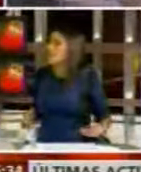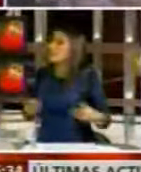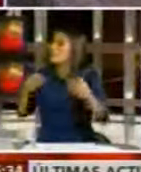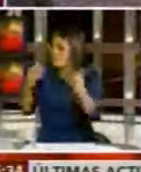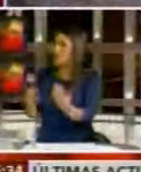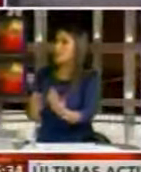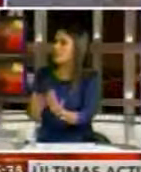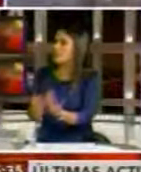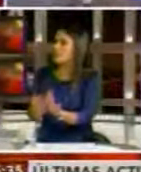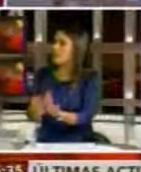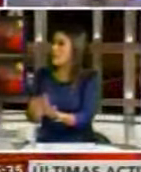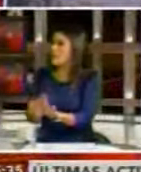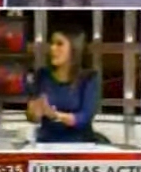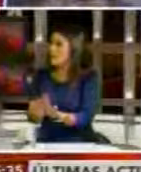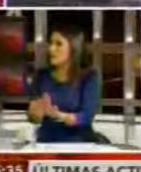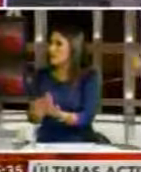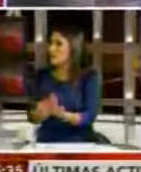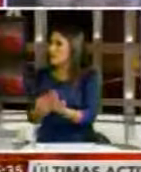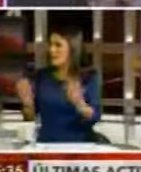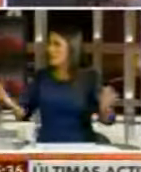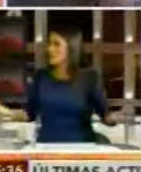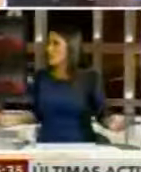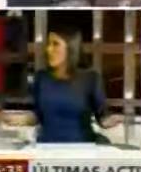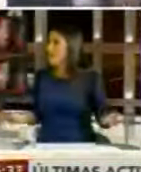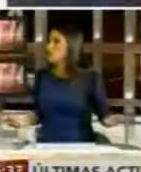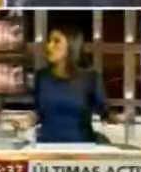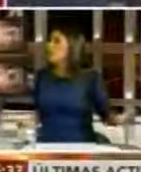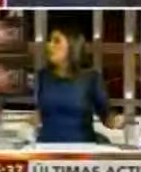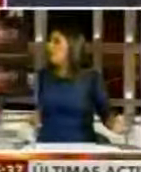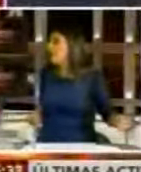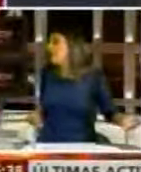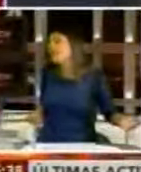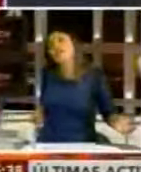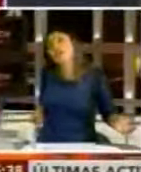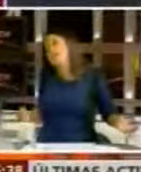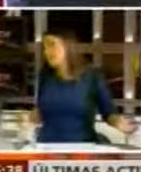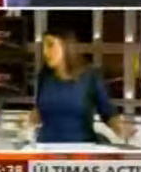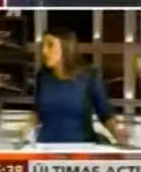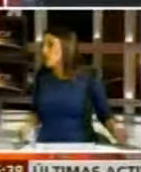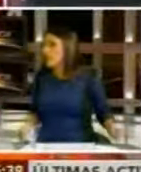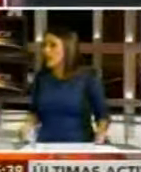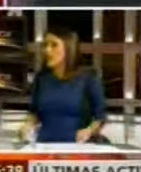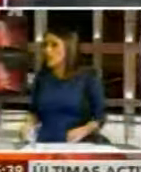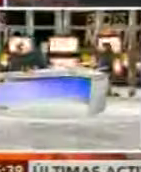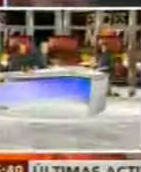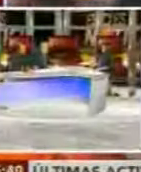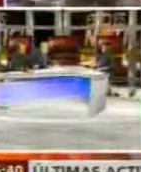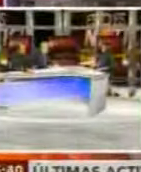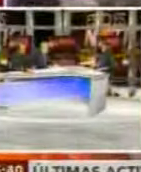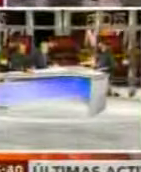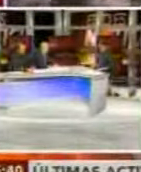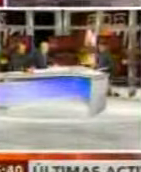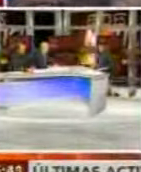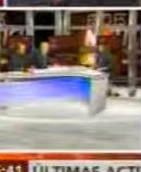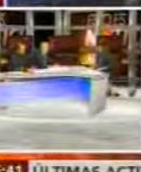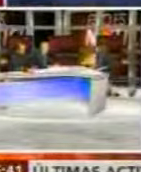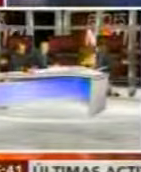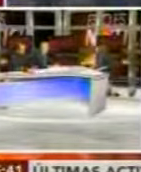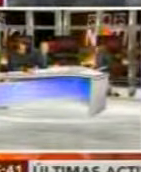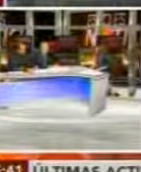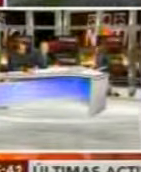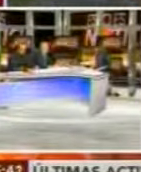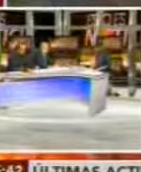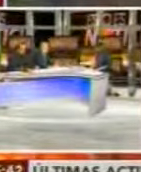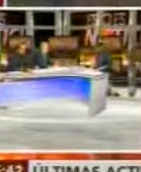a la larga se dieron cuenta de que la cosa no era tan así, que los problemas no se solucionan tan solo en 4 años. Claro, yo creo